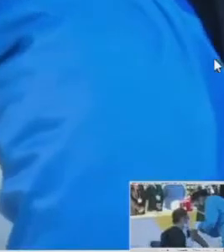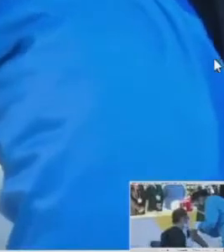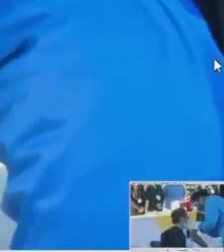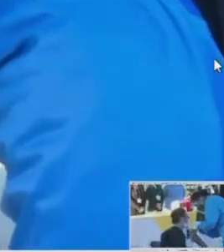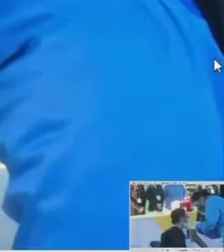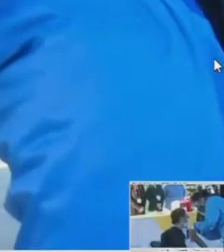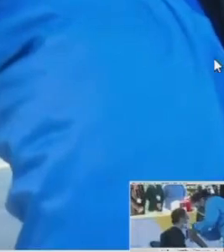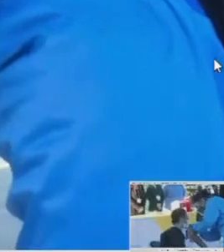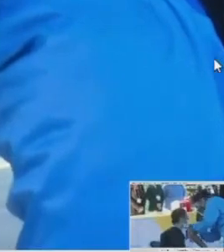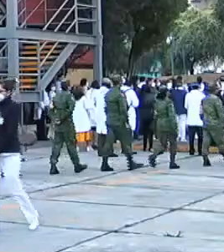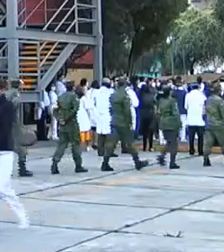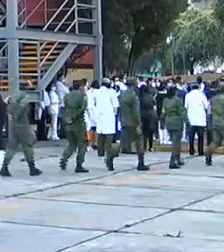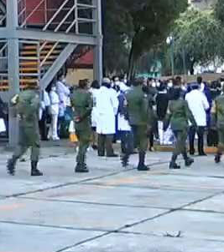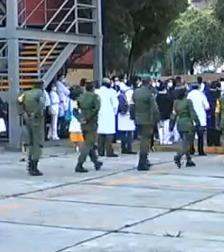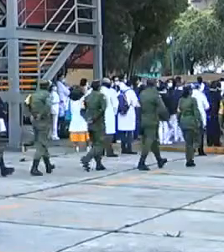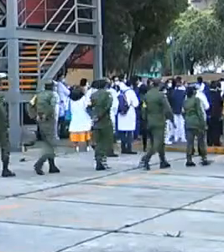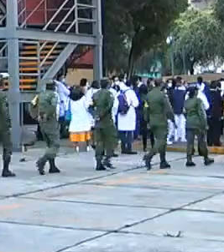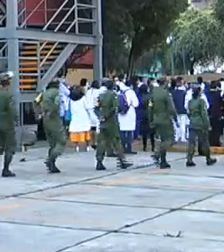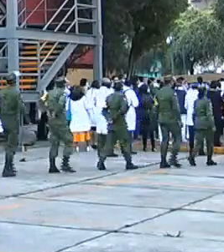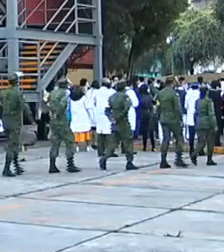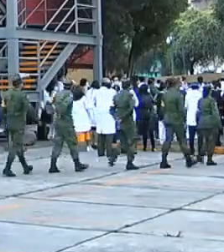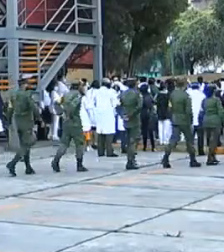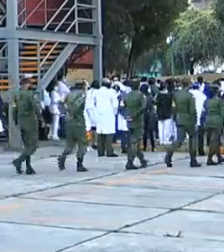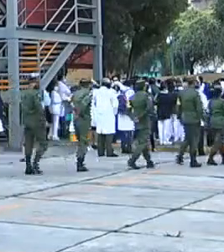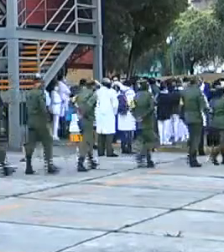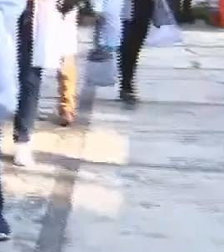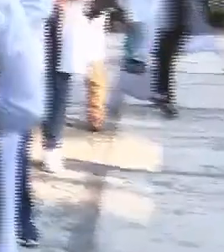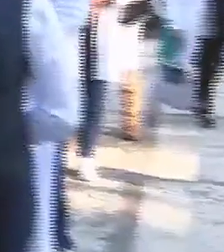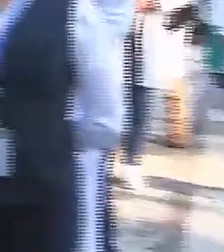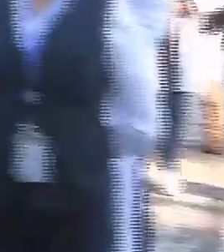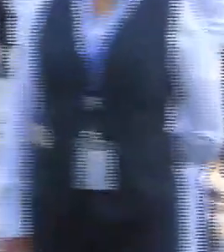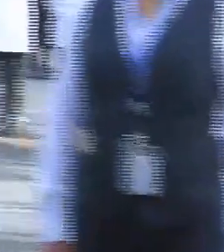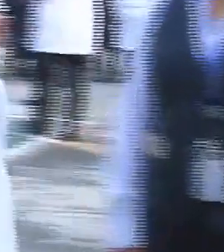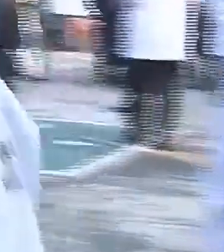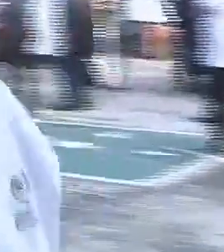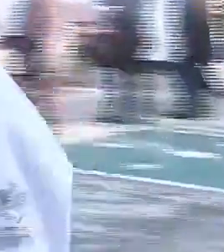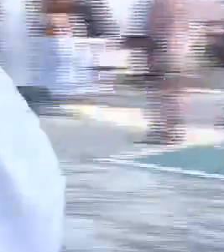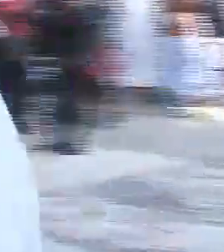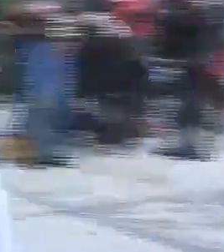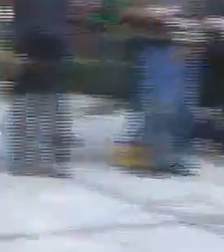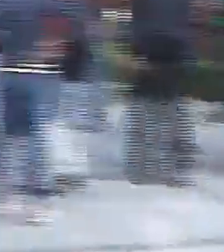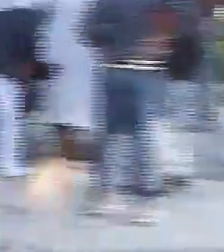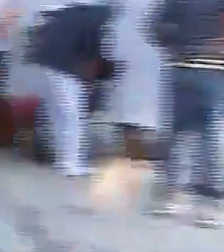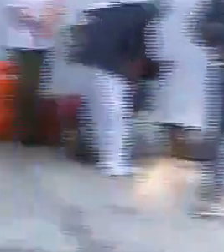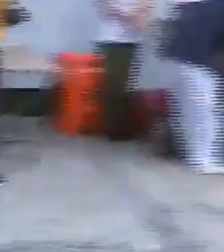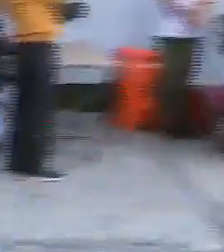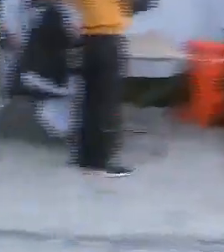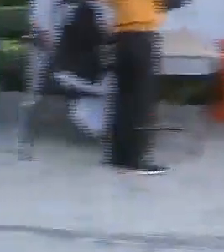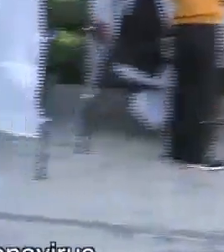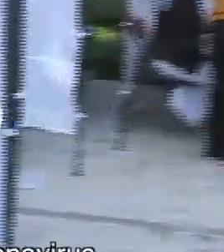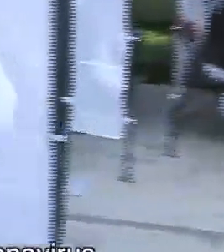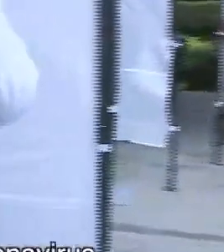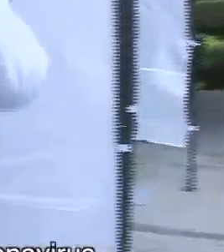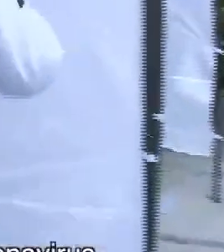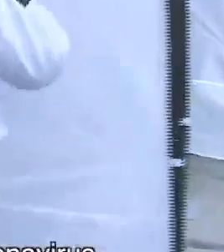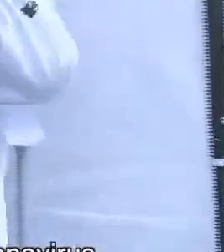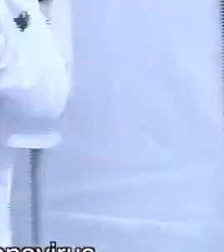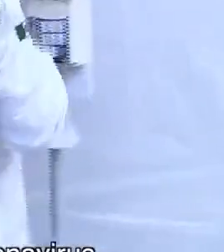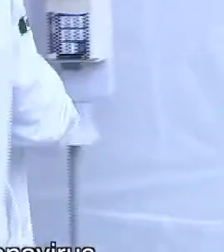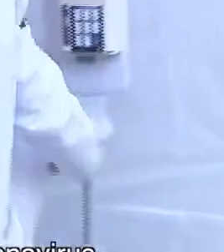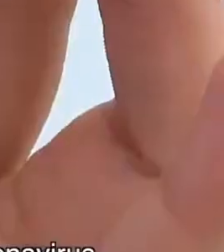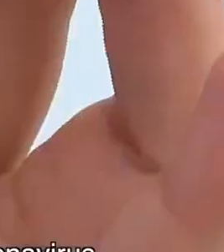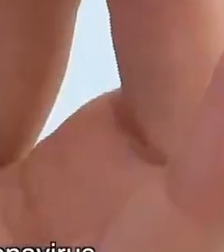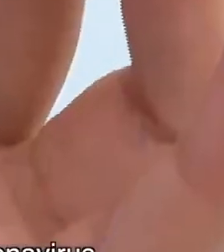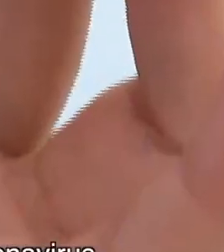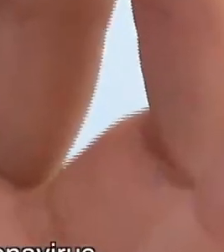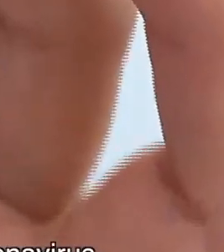vacunación es universal y gratuita, empezando con el personal médico. Es momento de esperanza y tu ayuda es